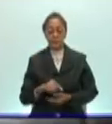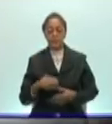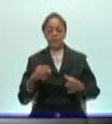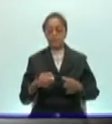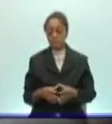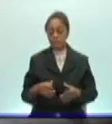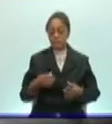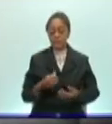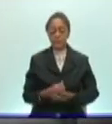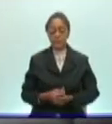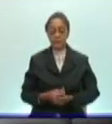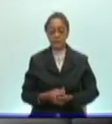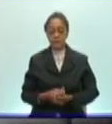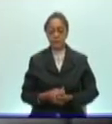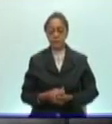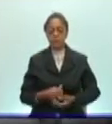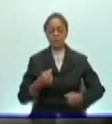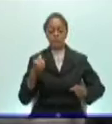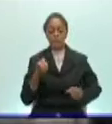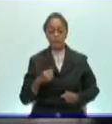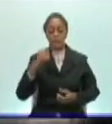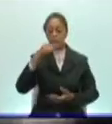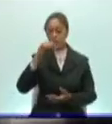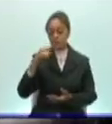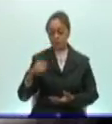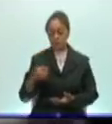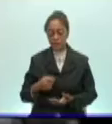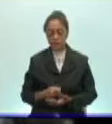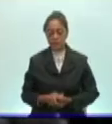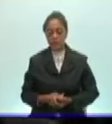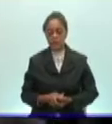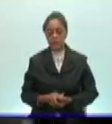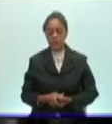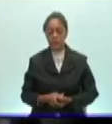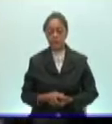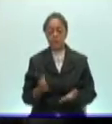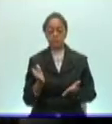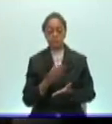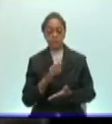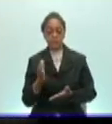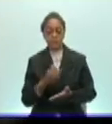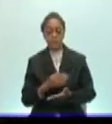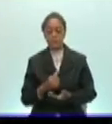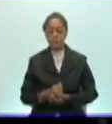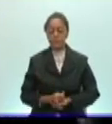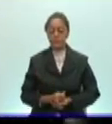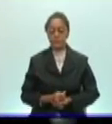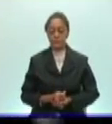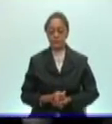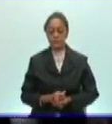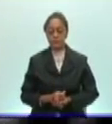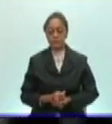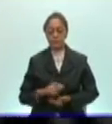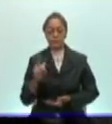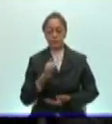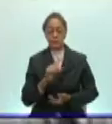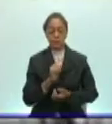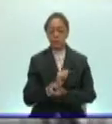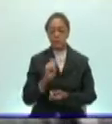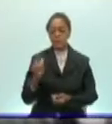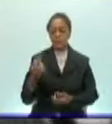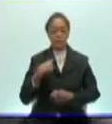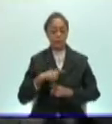ejército armado de lápices y de cartilla, no se ha librado